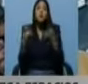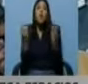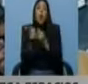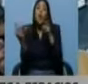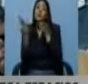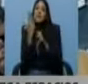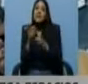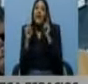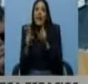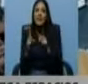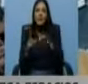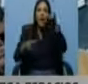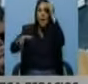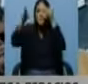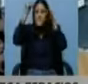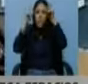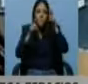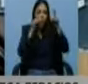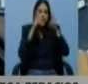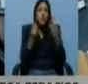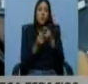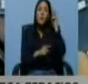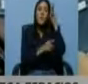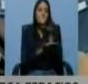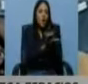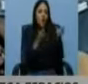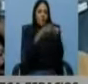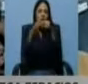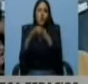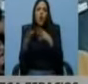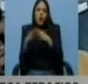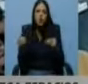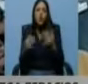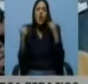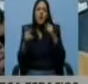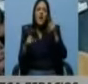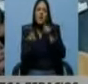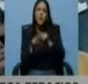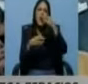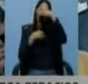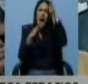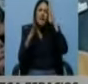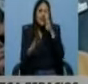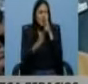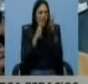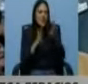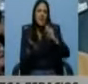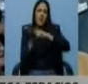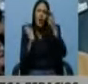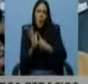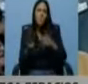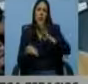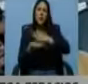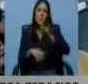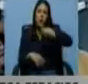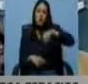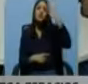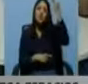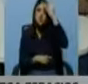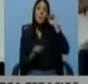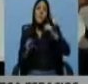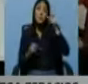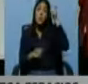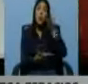formación también para nuestros maestros y nuestras maestras que exista una atención integral porque sabemos que el pueblo